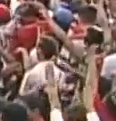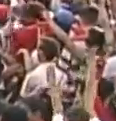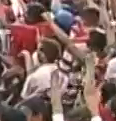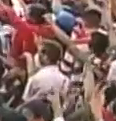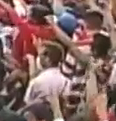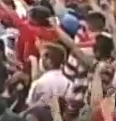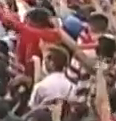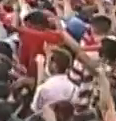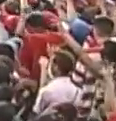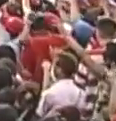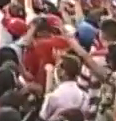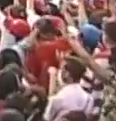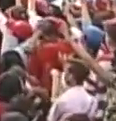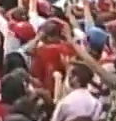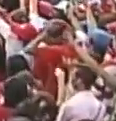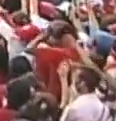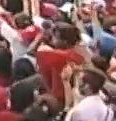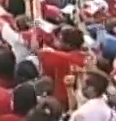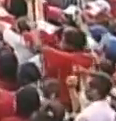de suena